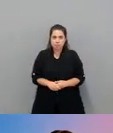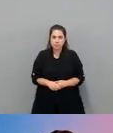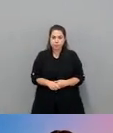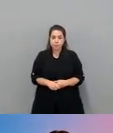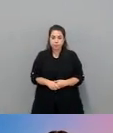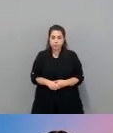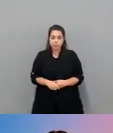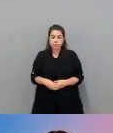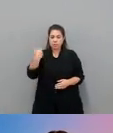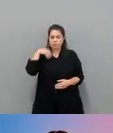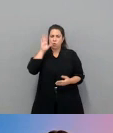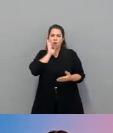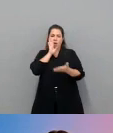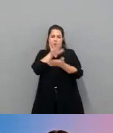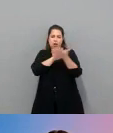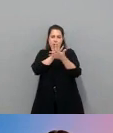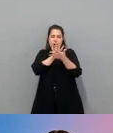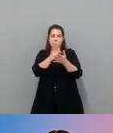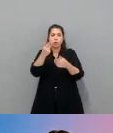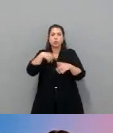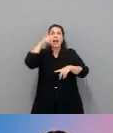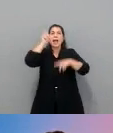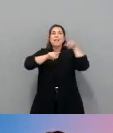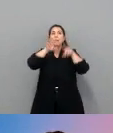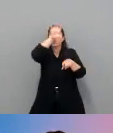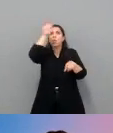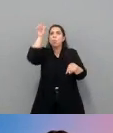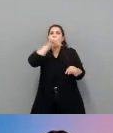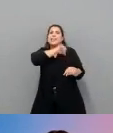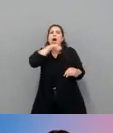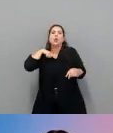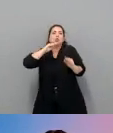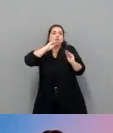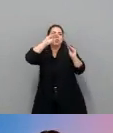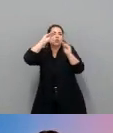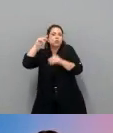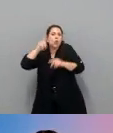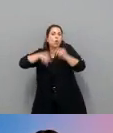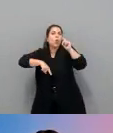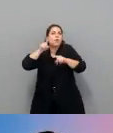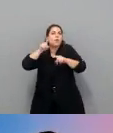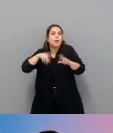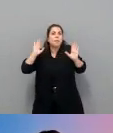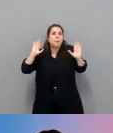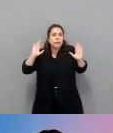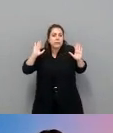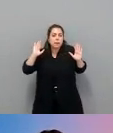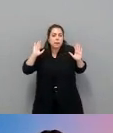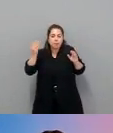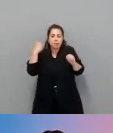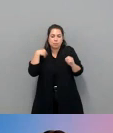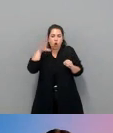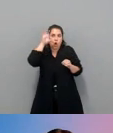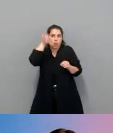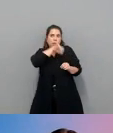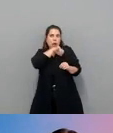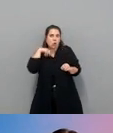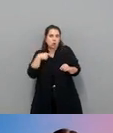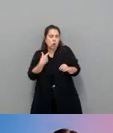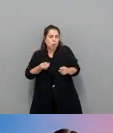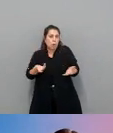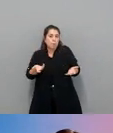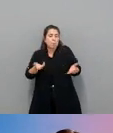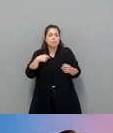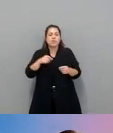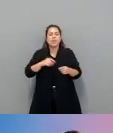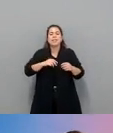Lo que os decía, que pueden cambiar en cada comunidad autónoma en función de lo que aporte a mayores la comunidad autónoma. Y hay tres tipos de